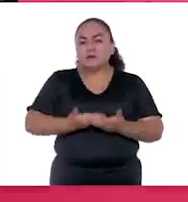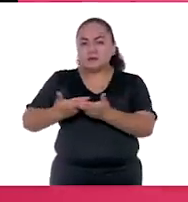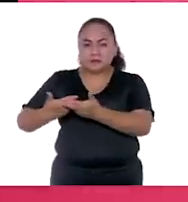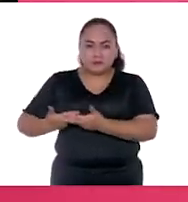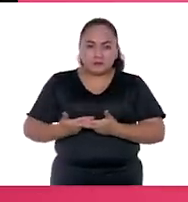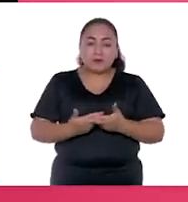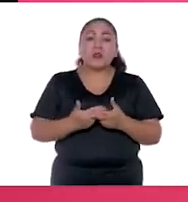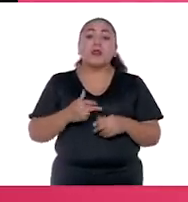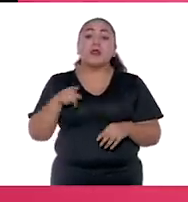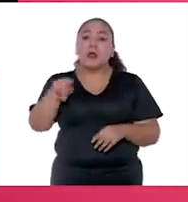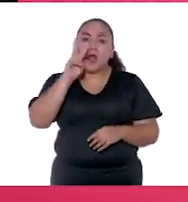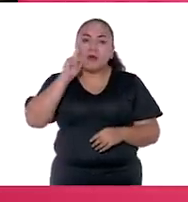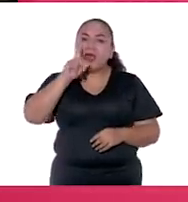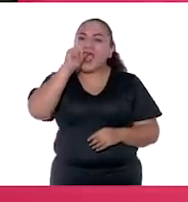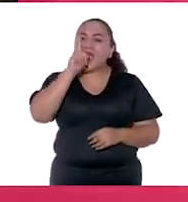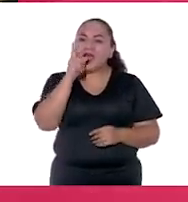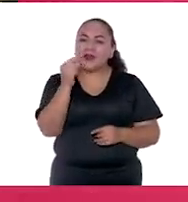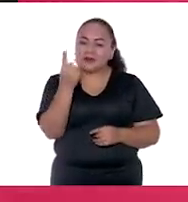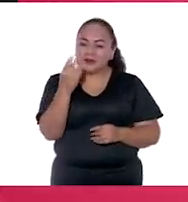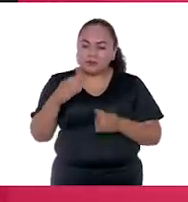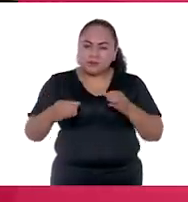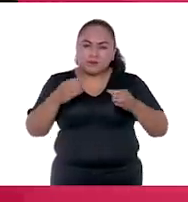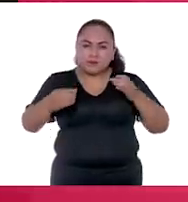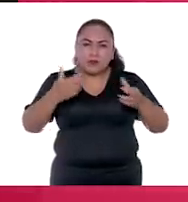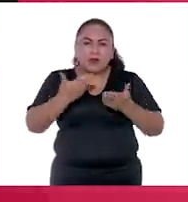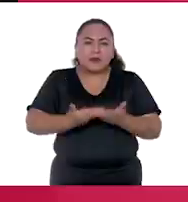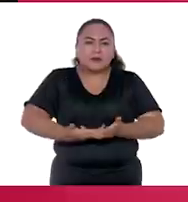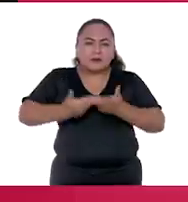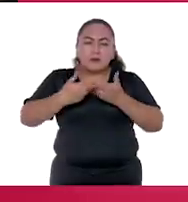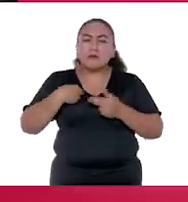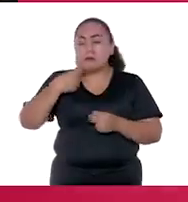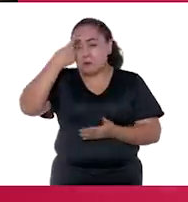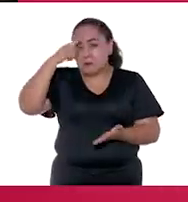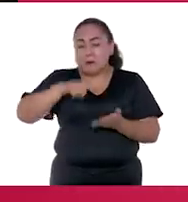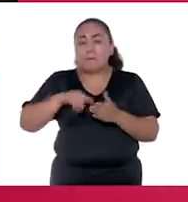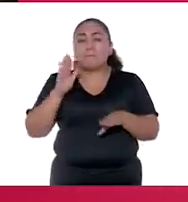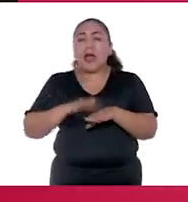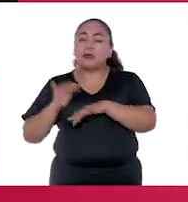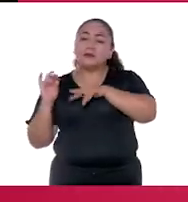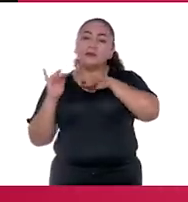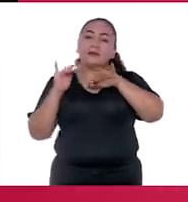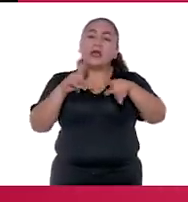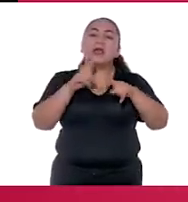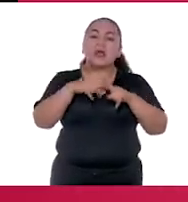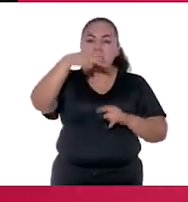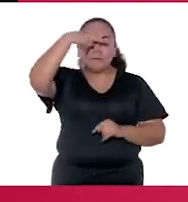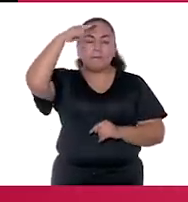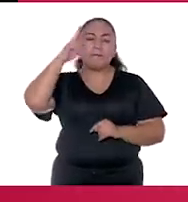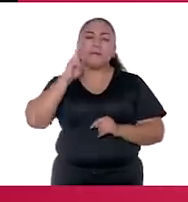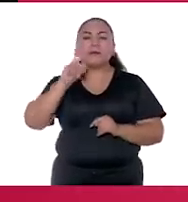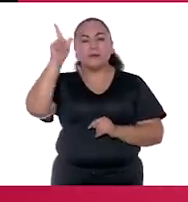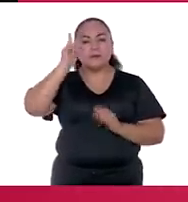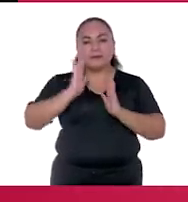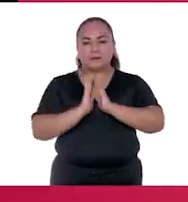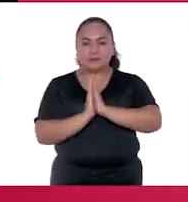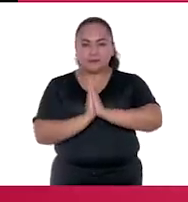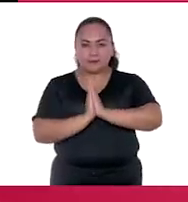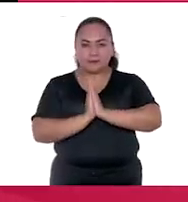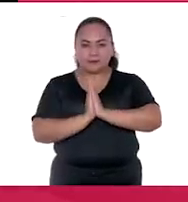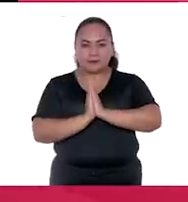Por la cantidad de veladoras, me imagino que el más concurrido es el dedicado a la Virgen de Guadalupe.